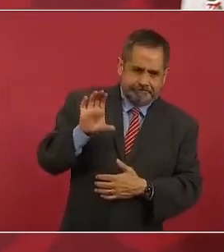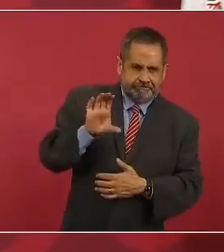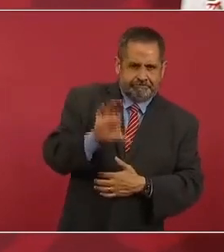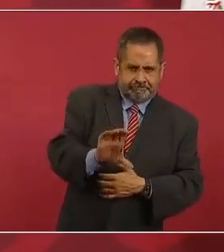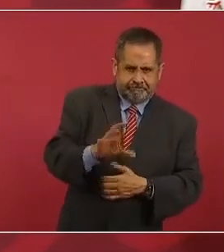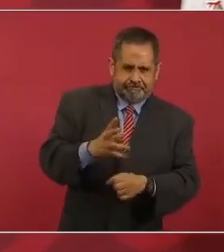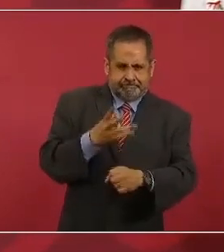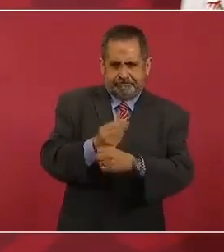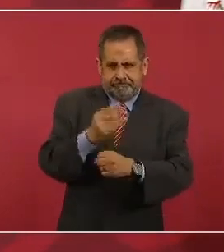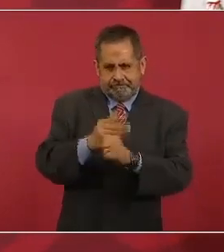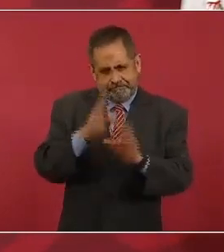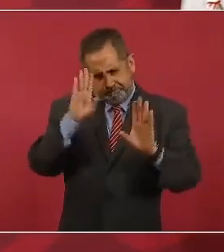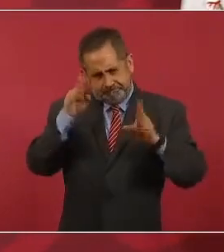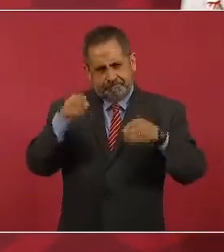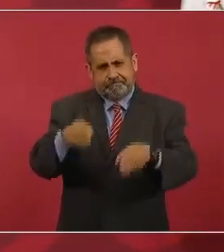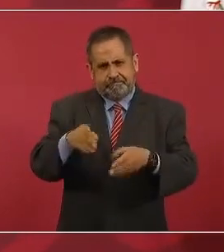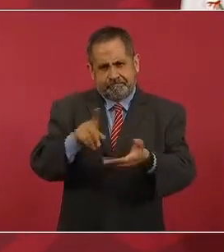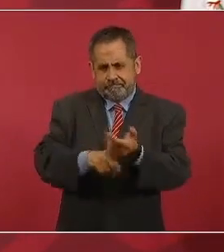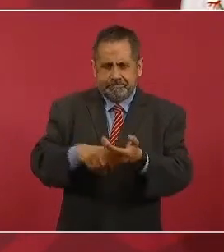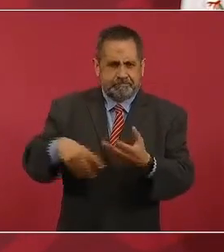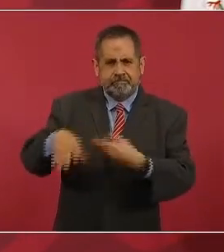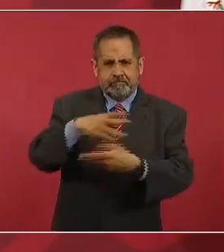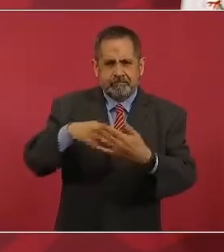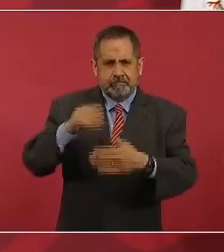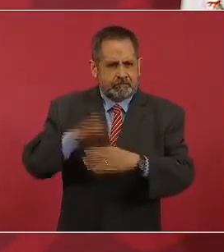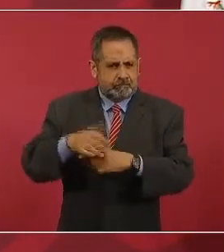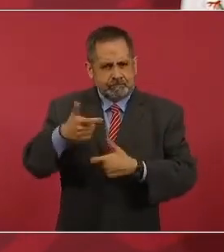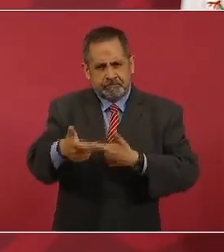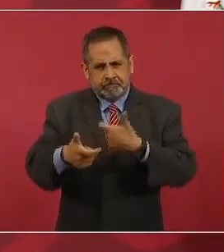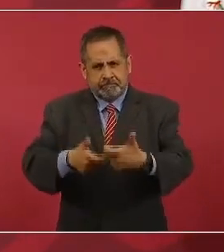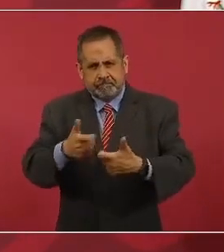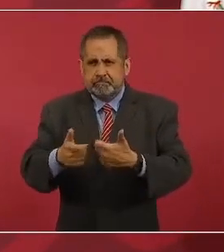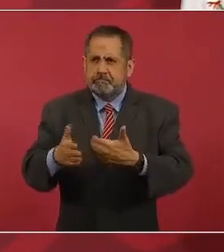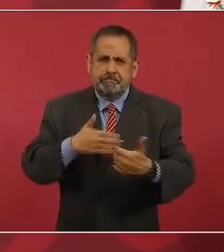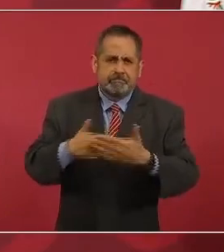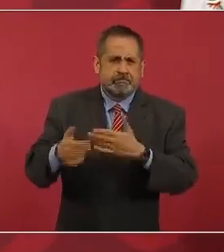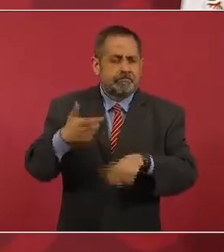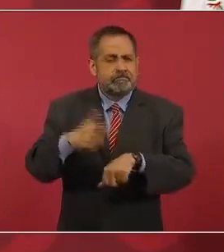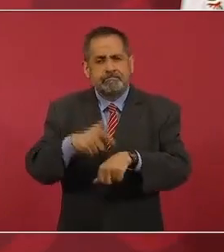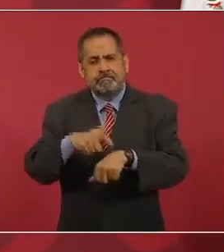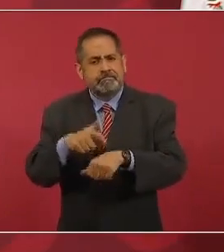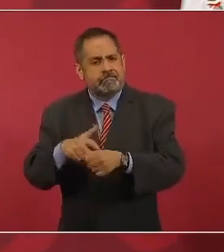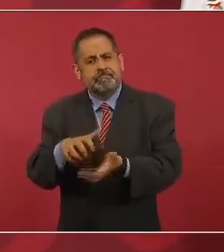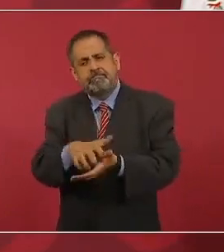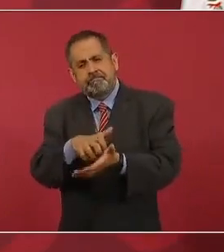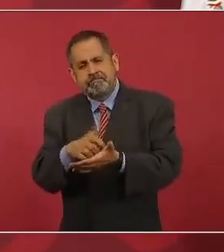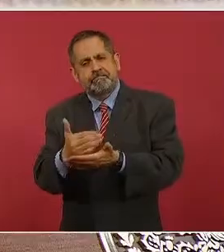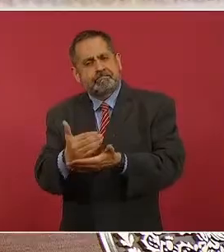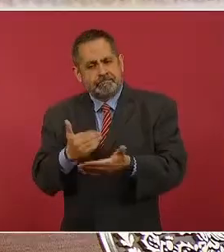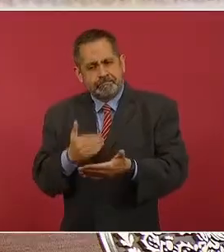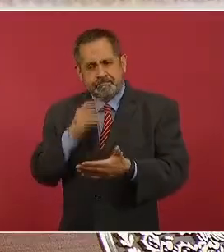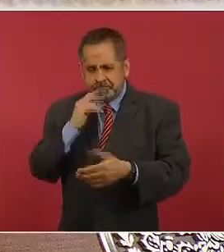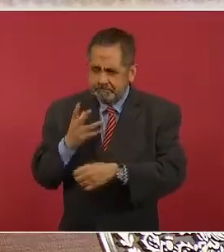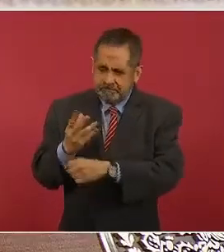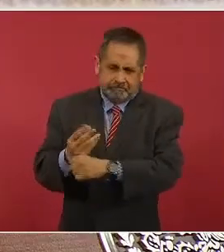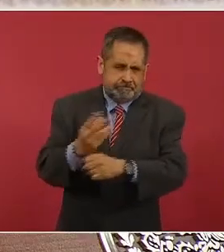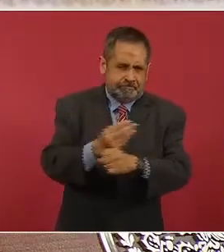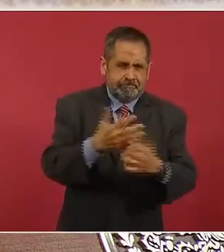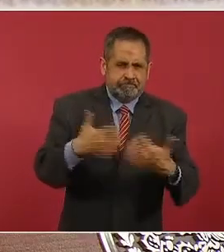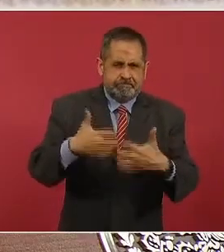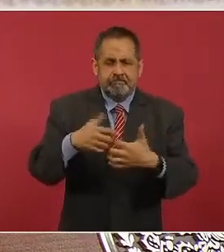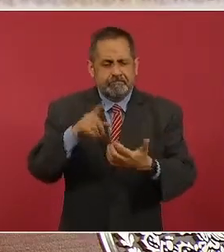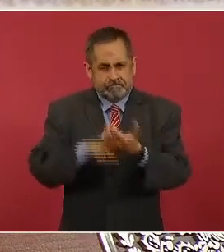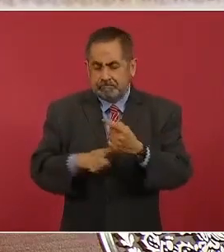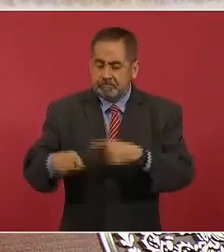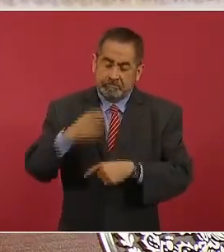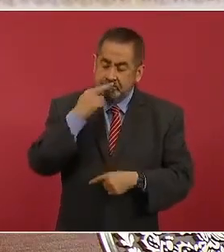para dedicar más recursos y tiempo a la rehabilitación de las plantas.